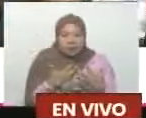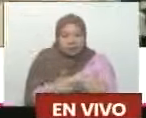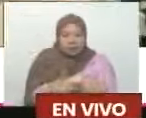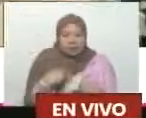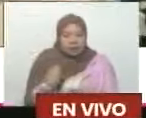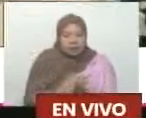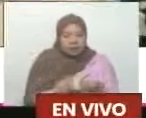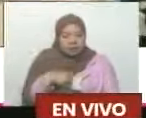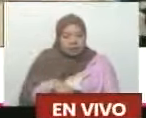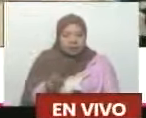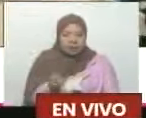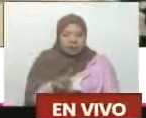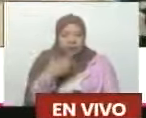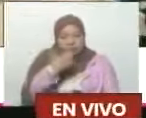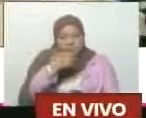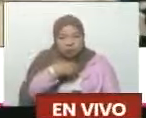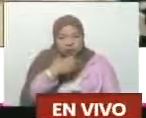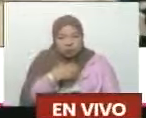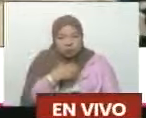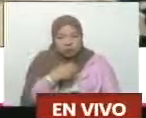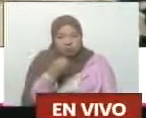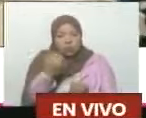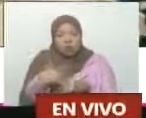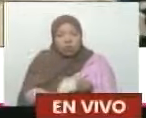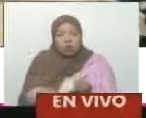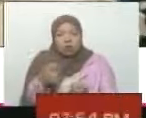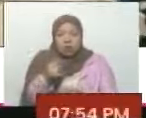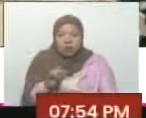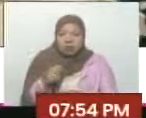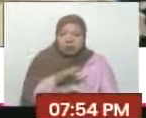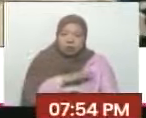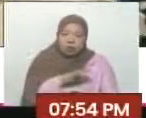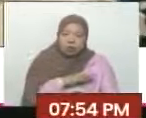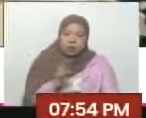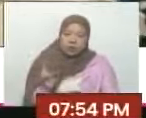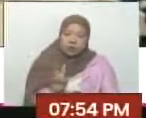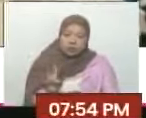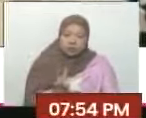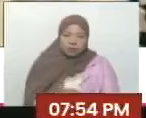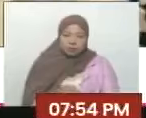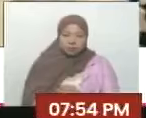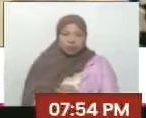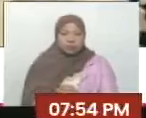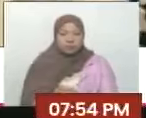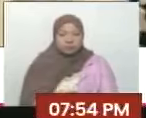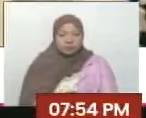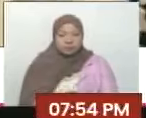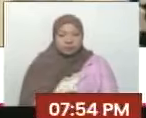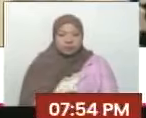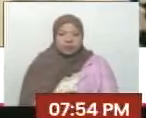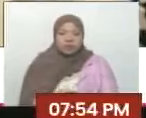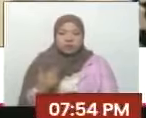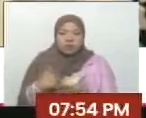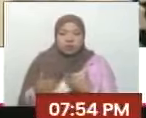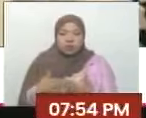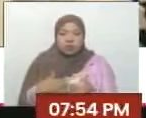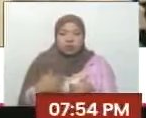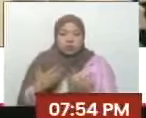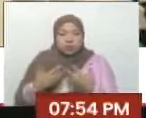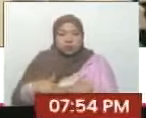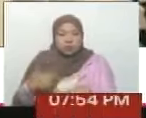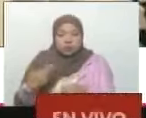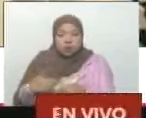Ese abastecimiento que ustedes ven ahí y la calidad de los productos que hay es real. Pase lo que pase con el petróleo,